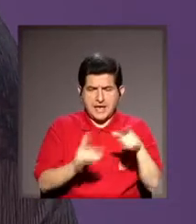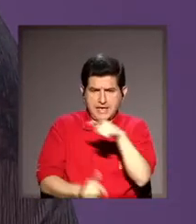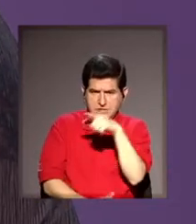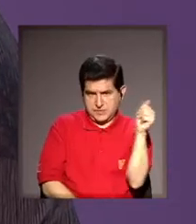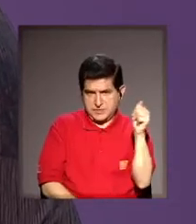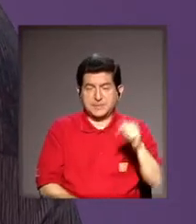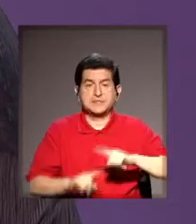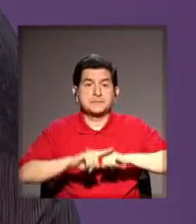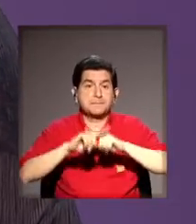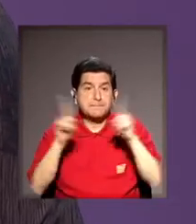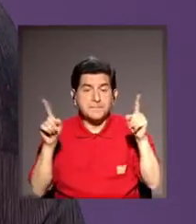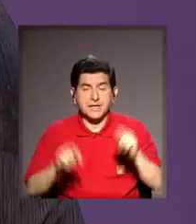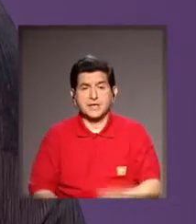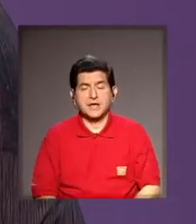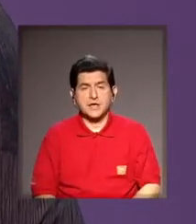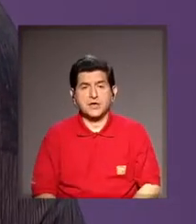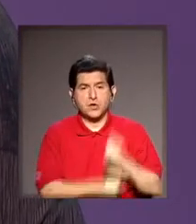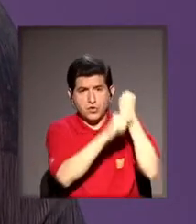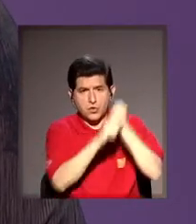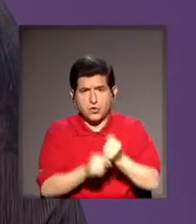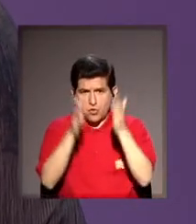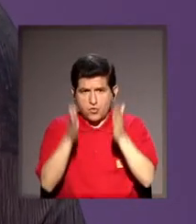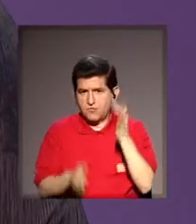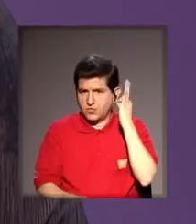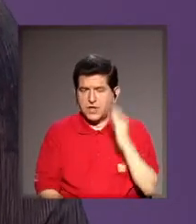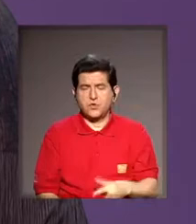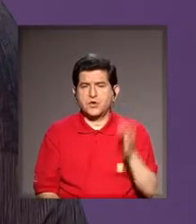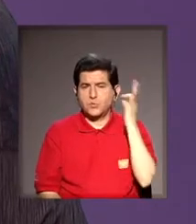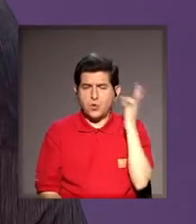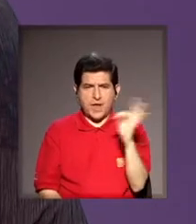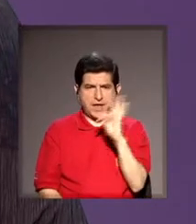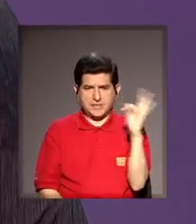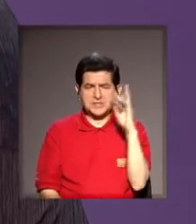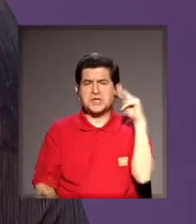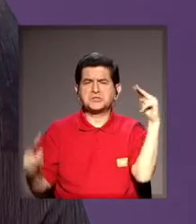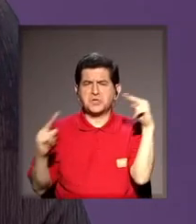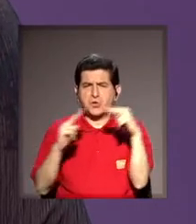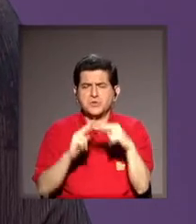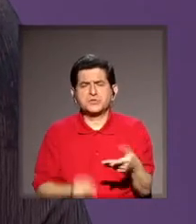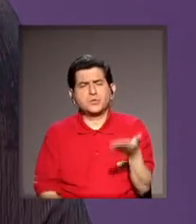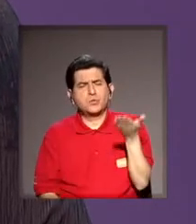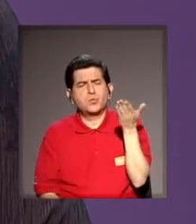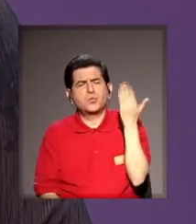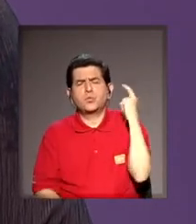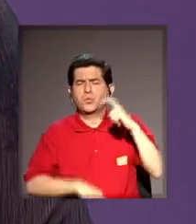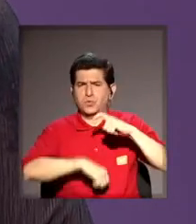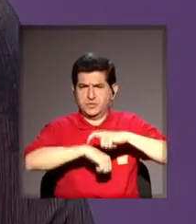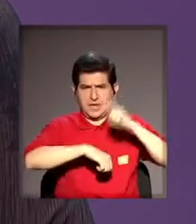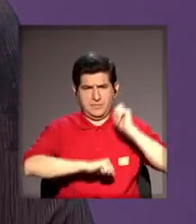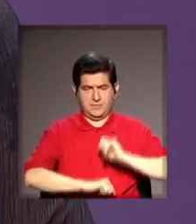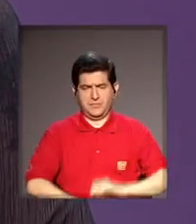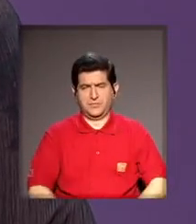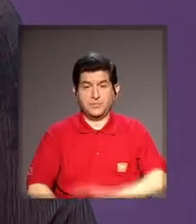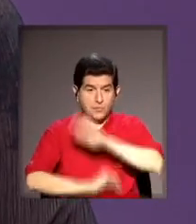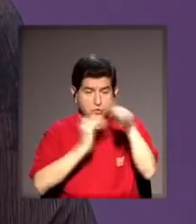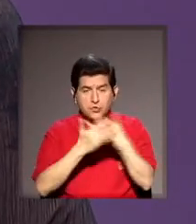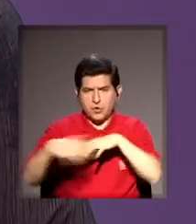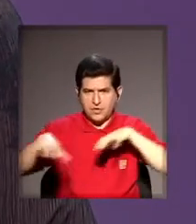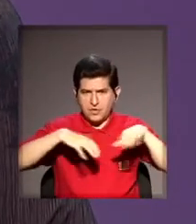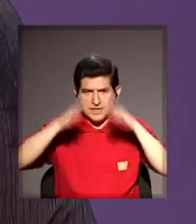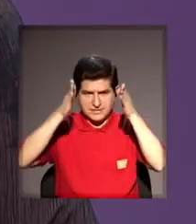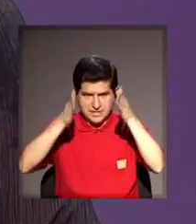mes aunque las fundadoras somos mujeres trans que nos conocemos de hace muchísimo muchísimo tiempo todas las activistas